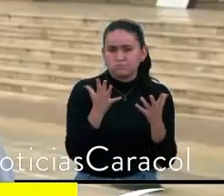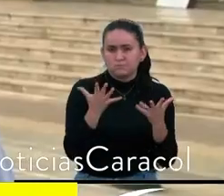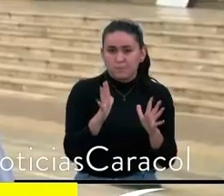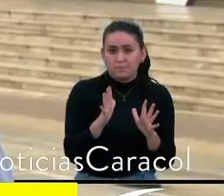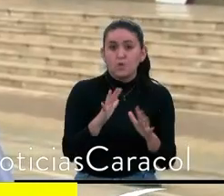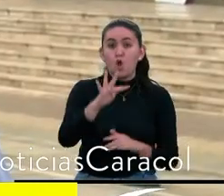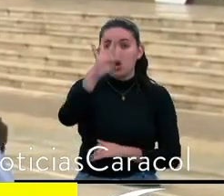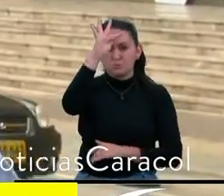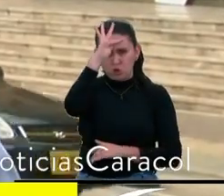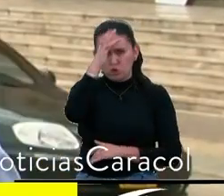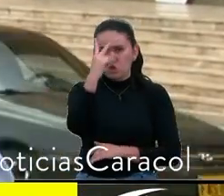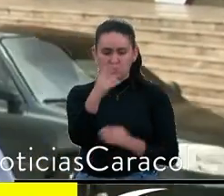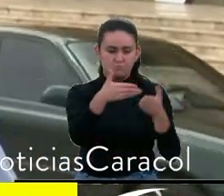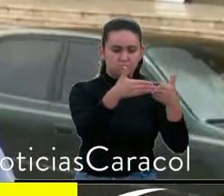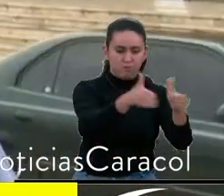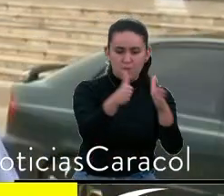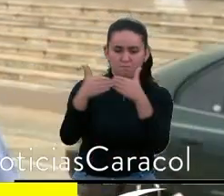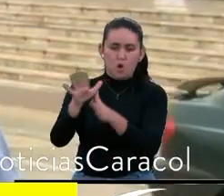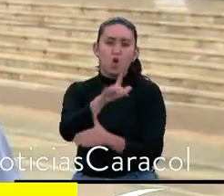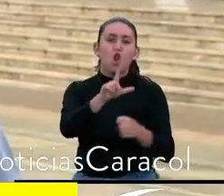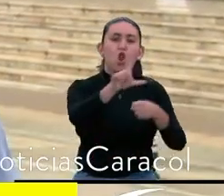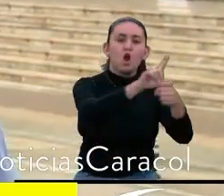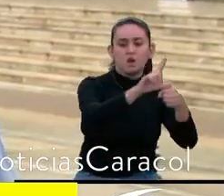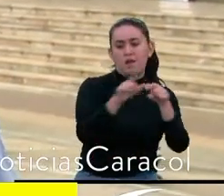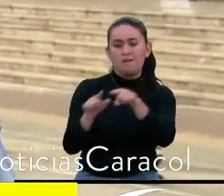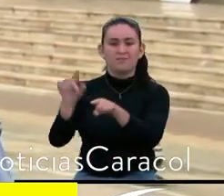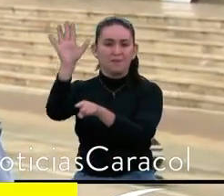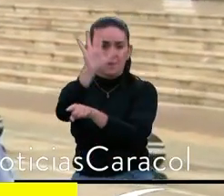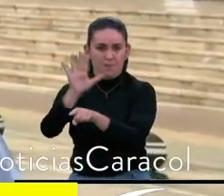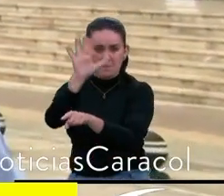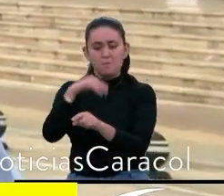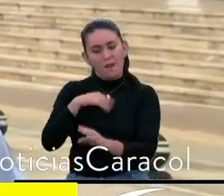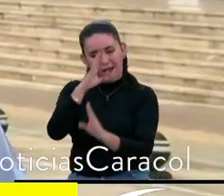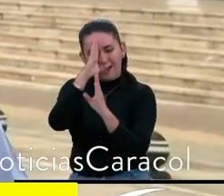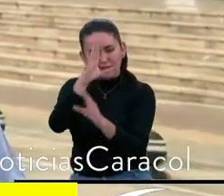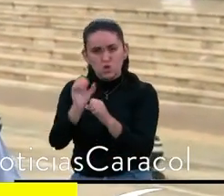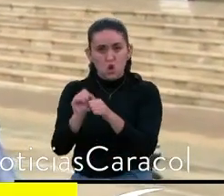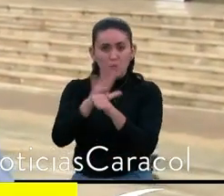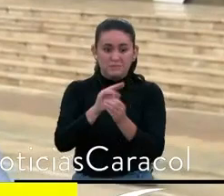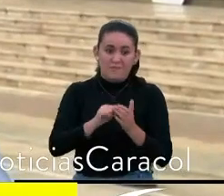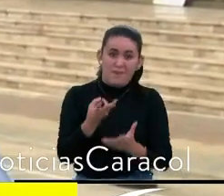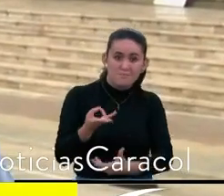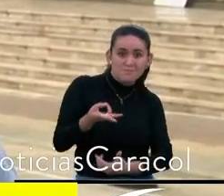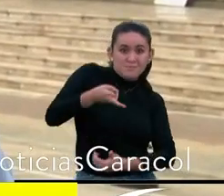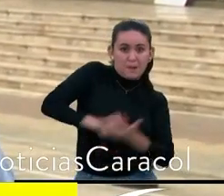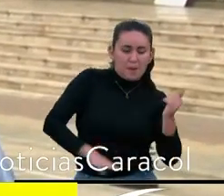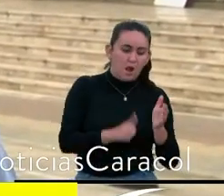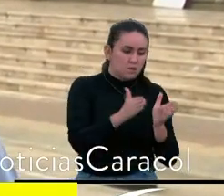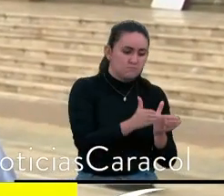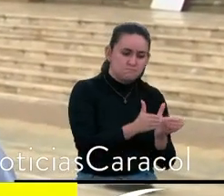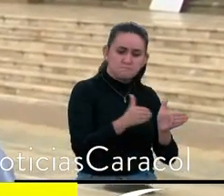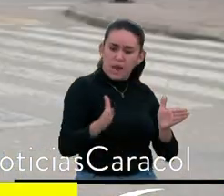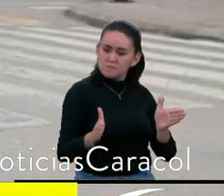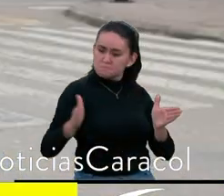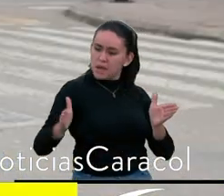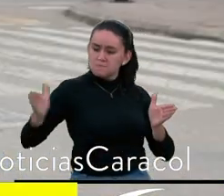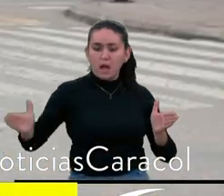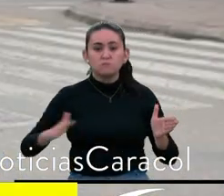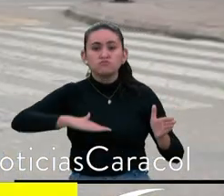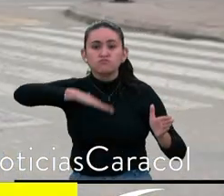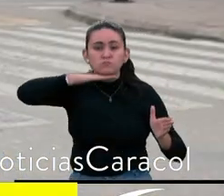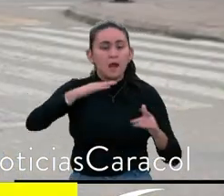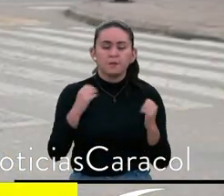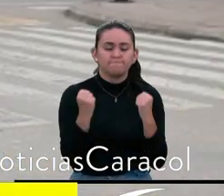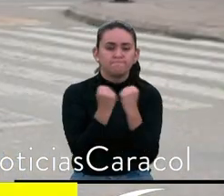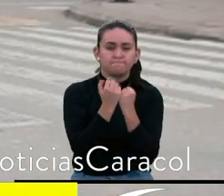dos hospitales, uno del orden local y uno del orden departamental para atención a COVID. Triplicamos la capacidad instalada de unidades de cuidado intensivo. El alcalde